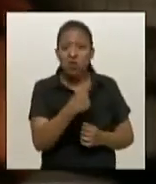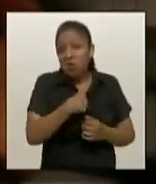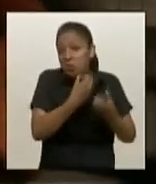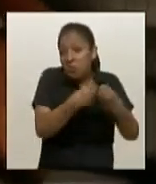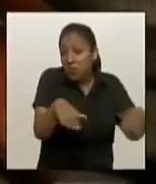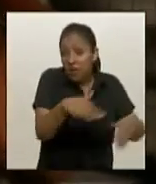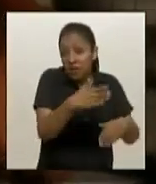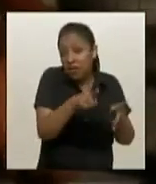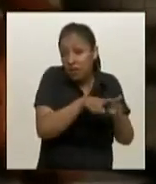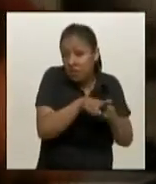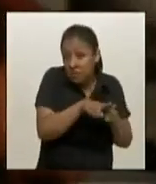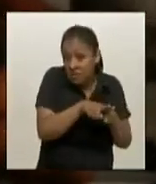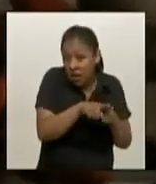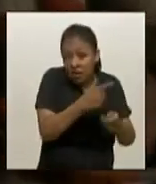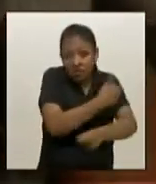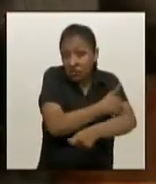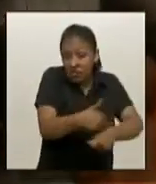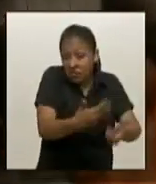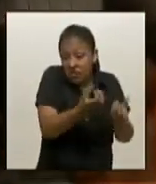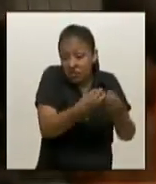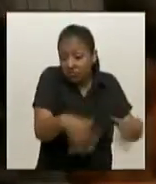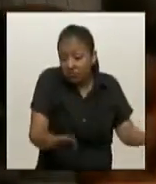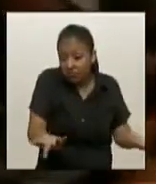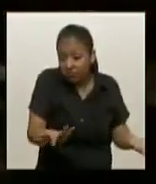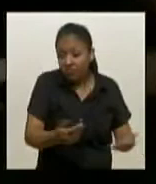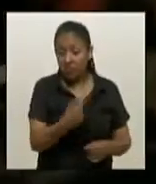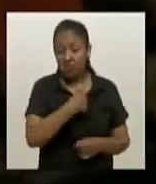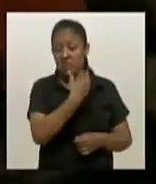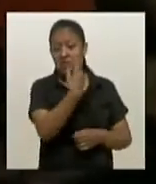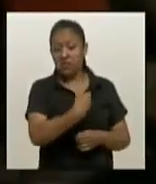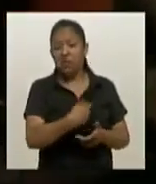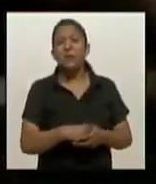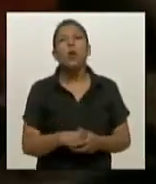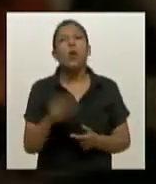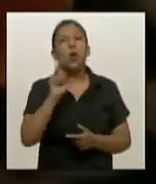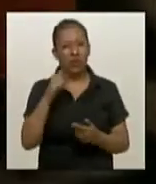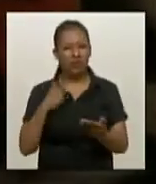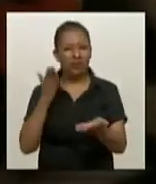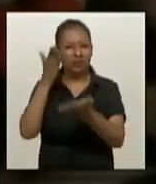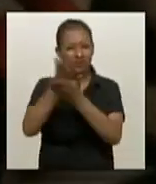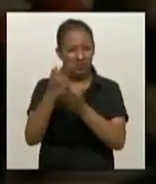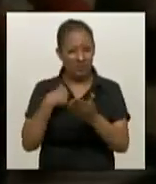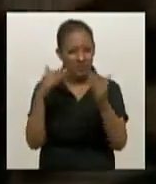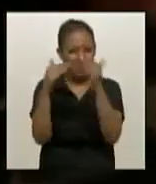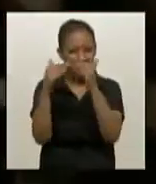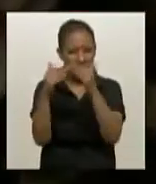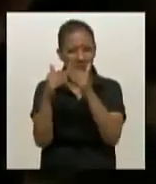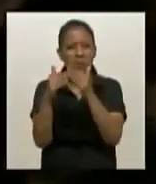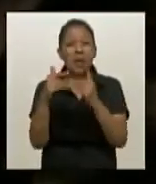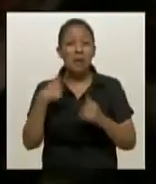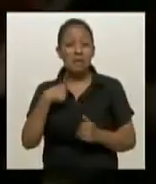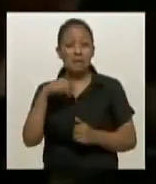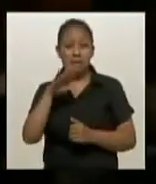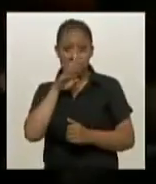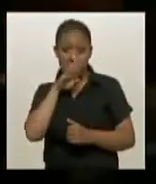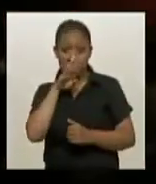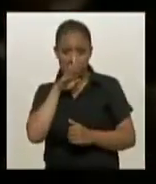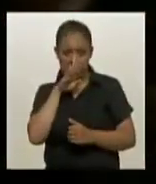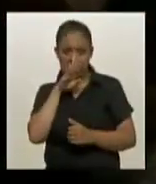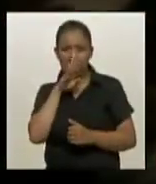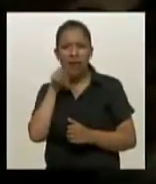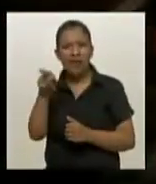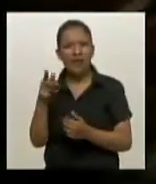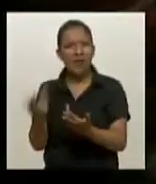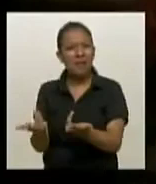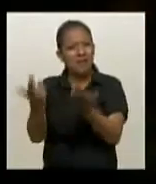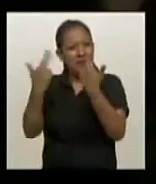hermanos, perdí familia. Ahora yo cuando yo llegué a mi casa, porque mi mamá ella me dio